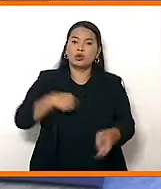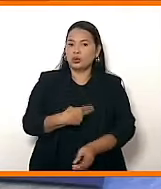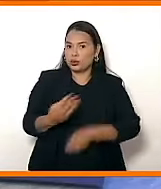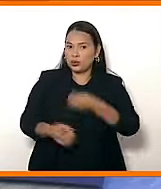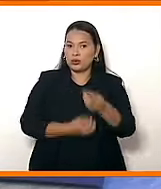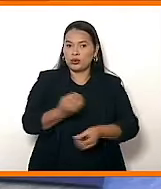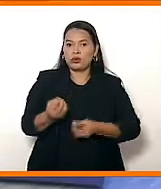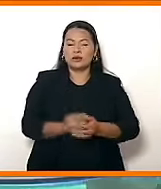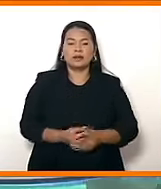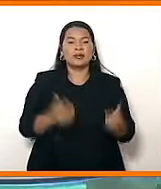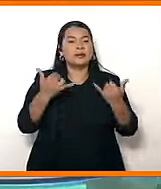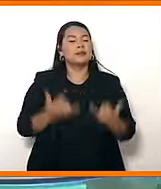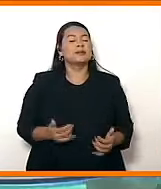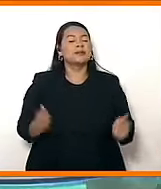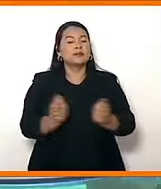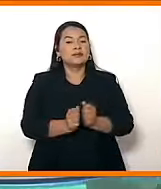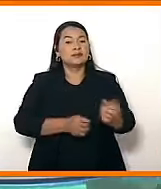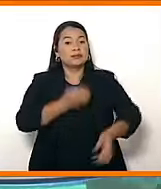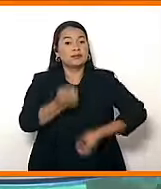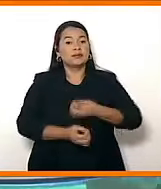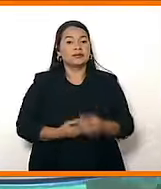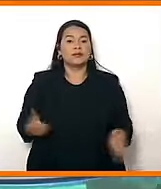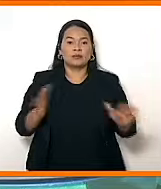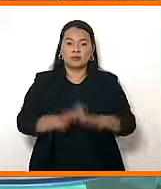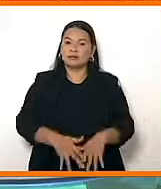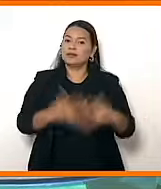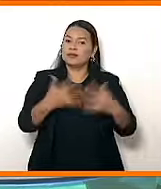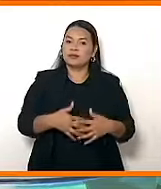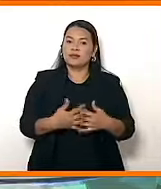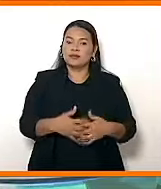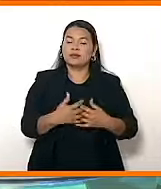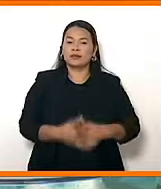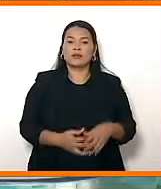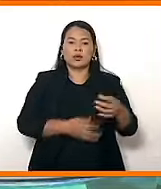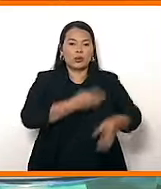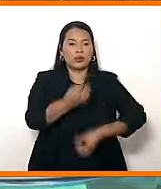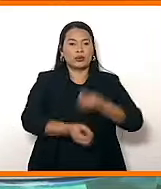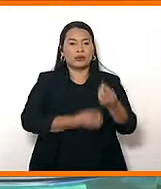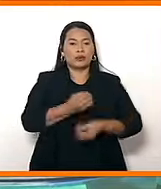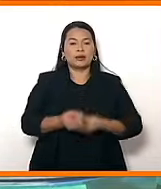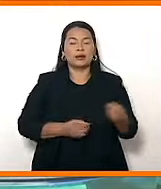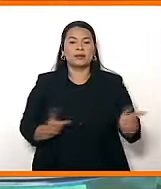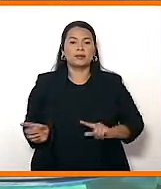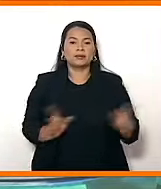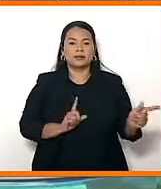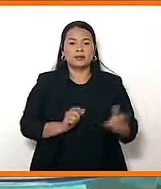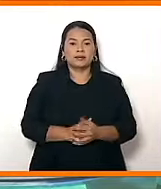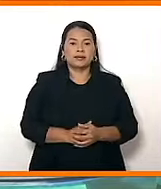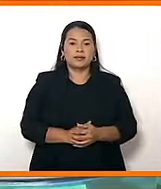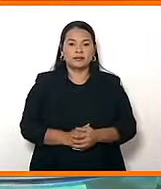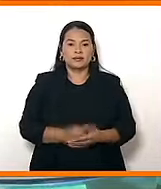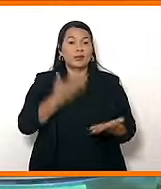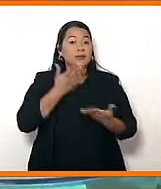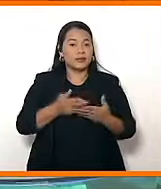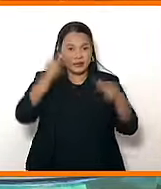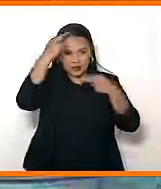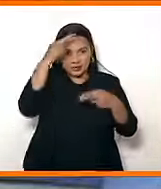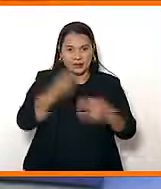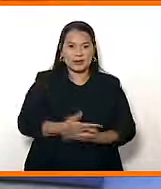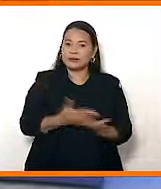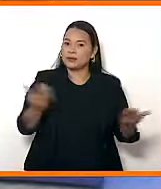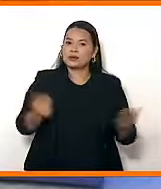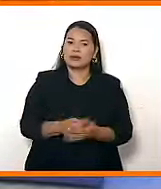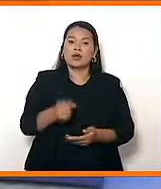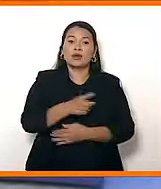Ahora sí, acompáñame a incorporar las esferas dentro del juego. Y mientras estas se mezclan, traigo buenas noticias, y es que si